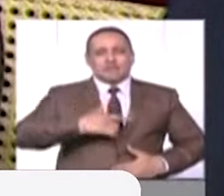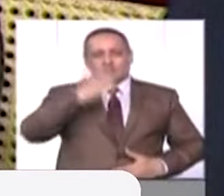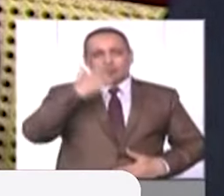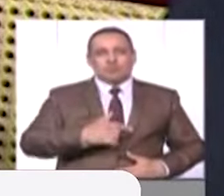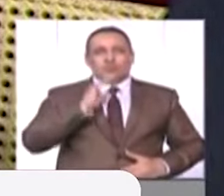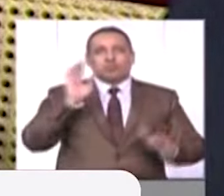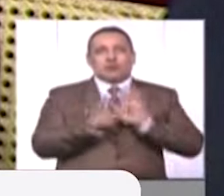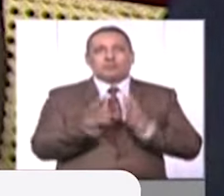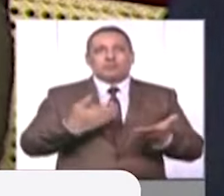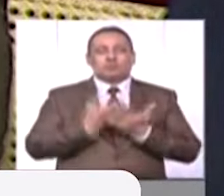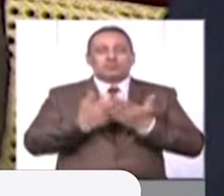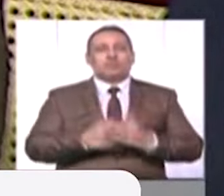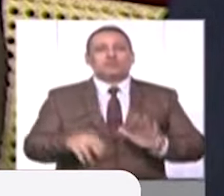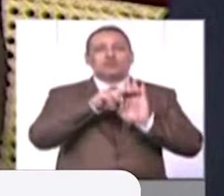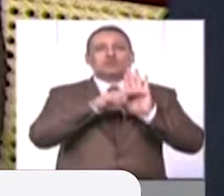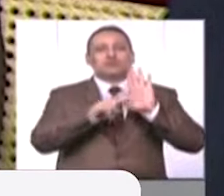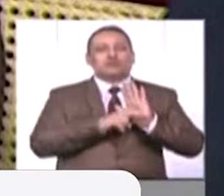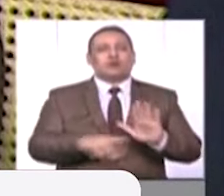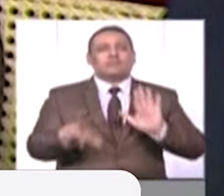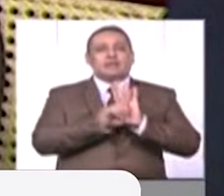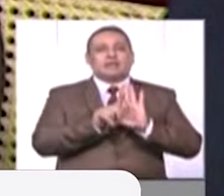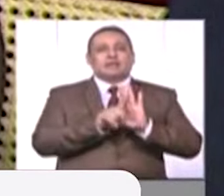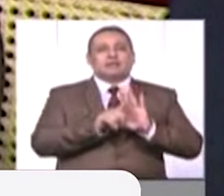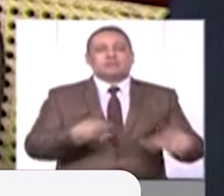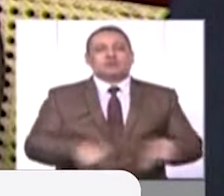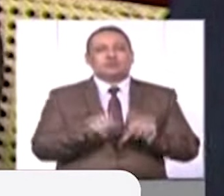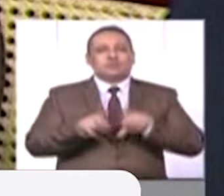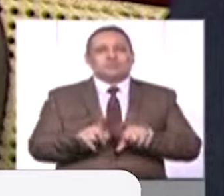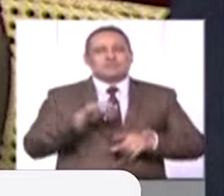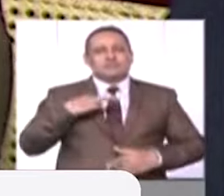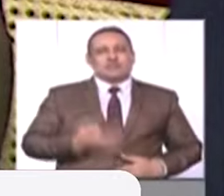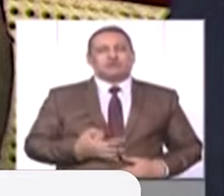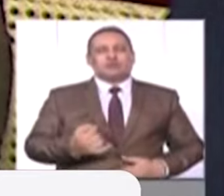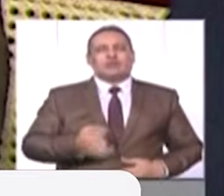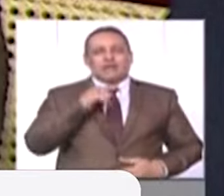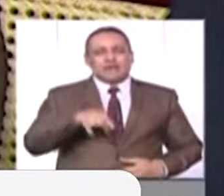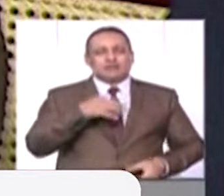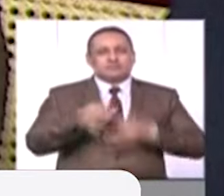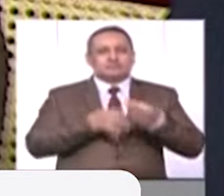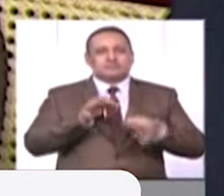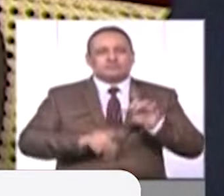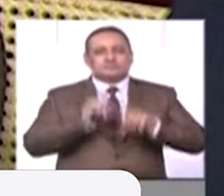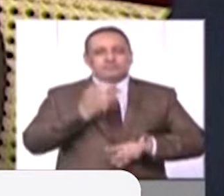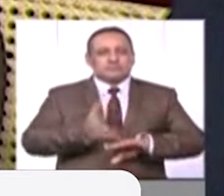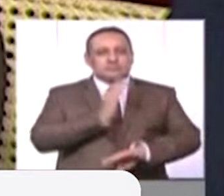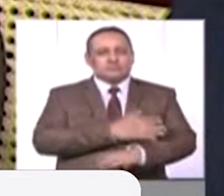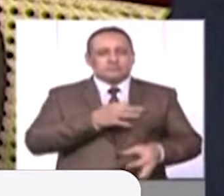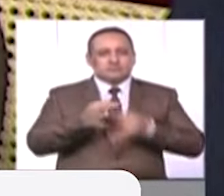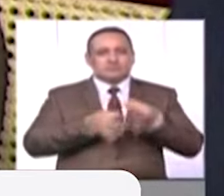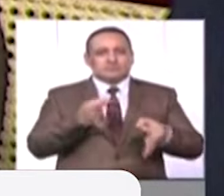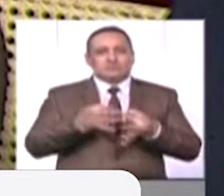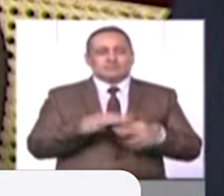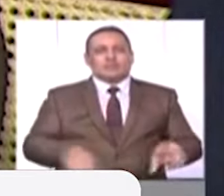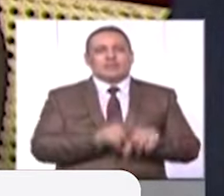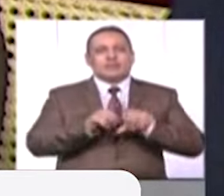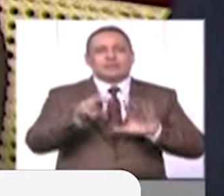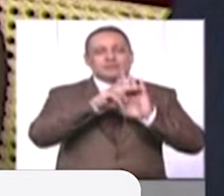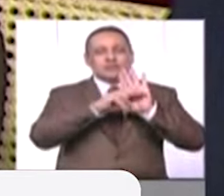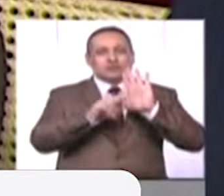República, que no solamente pide acusarla constitucionalmente, sino también inhabilitarla por 10 años del cargo. Escuchemos. Las